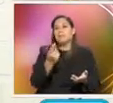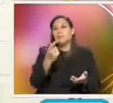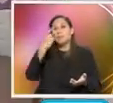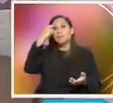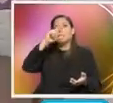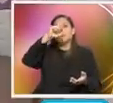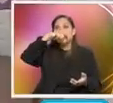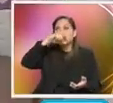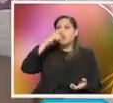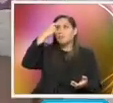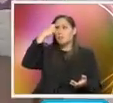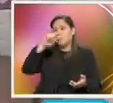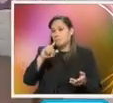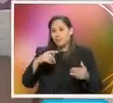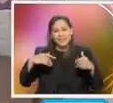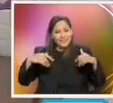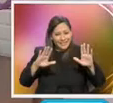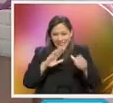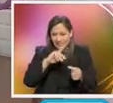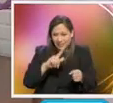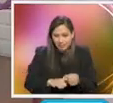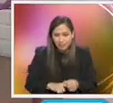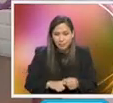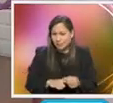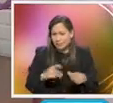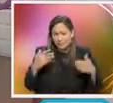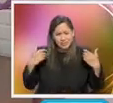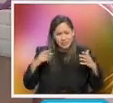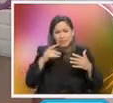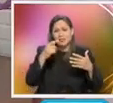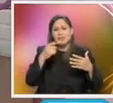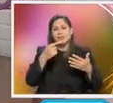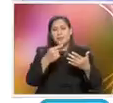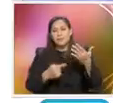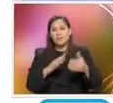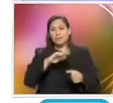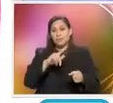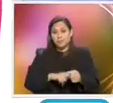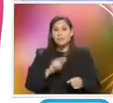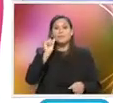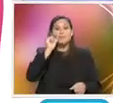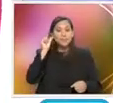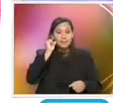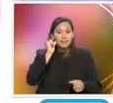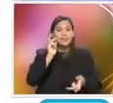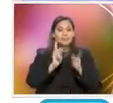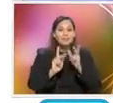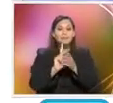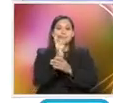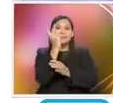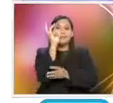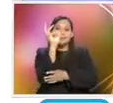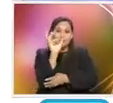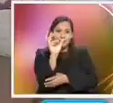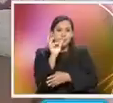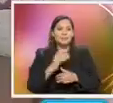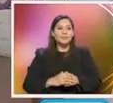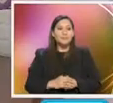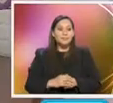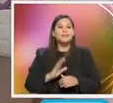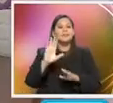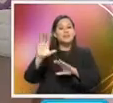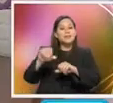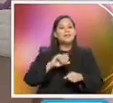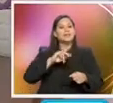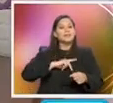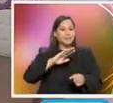para perico, para el tipo de mascota o animal que tengan. Un sinfín de mascotas. Ayer platicábamos justamente de las plantas carnívoras. Por ejemplo, una opción como mascota. Sí,